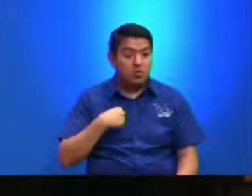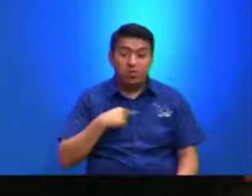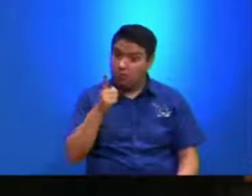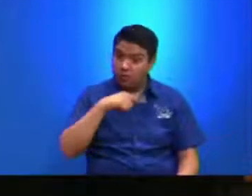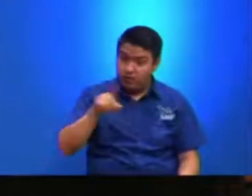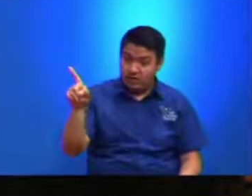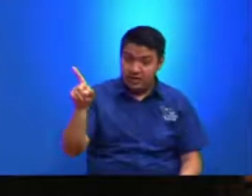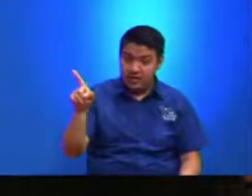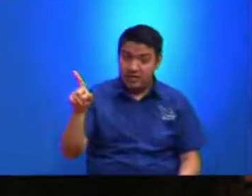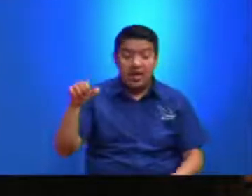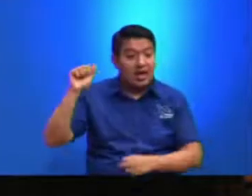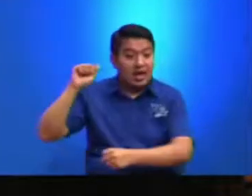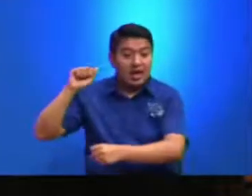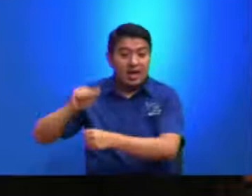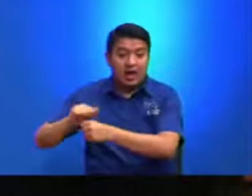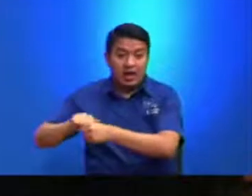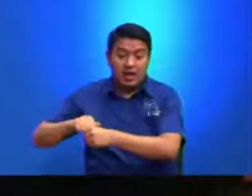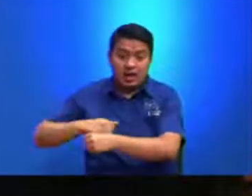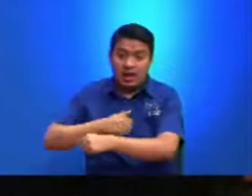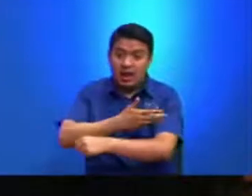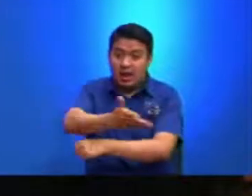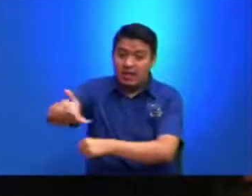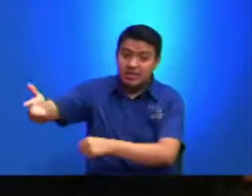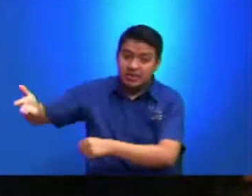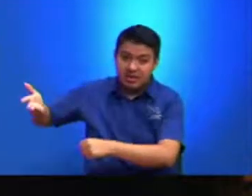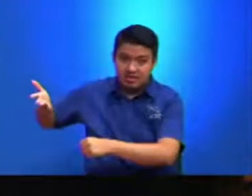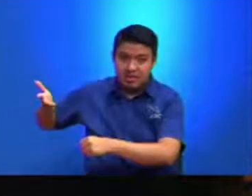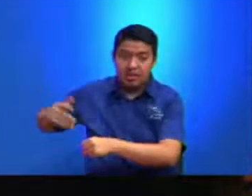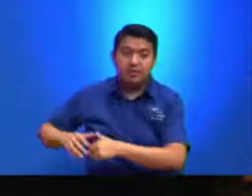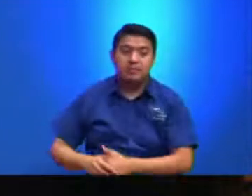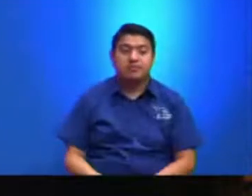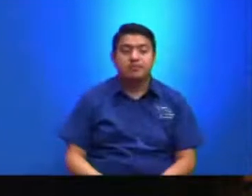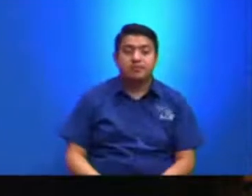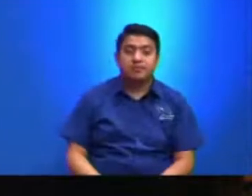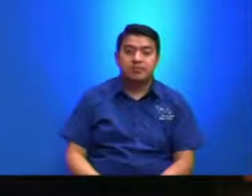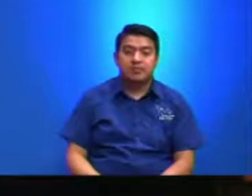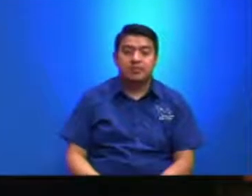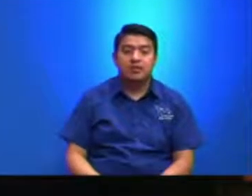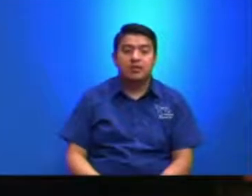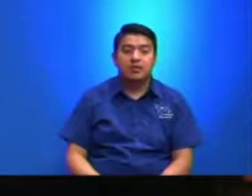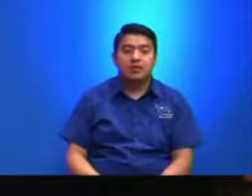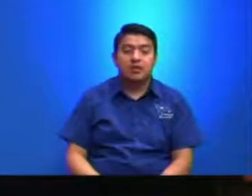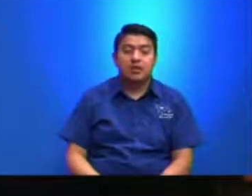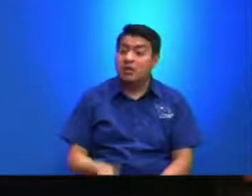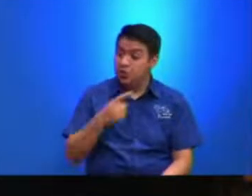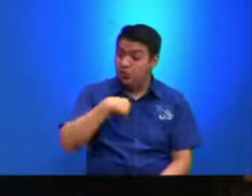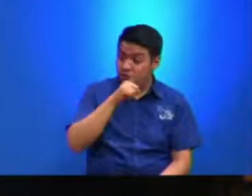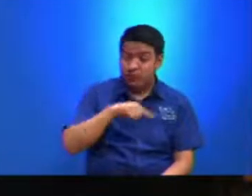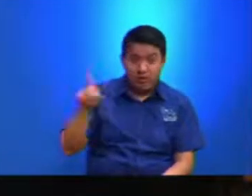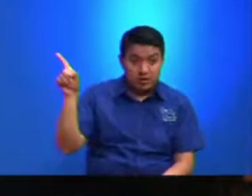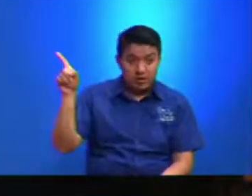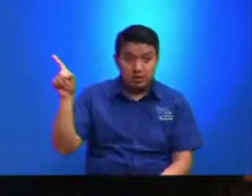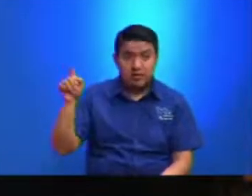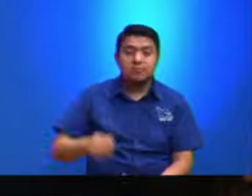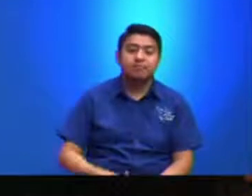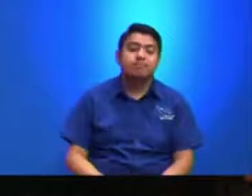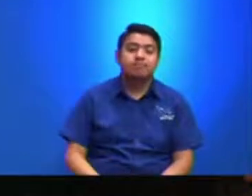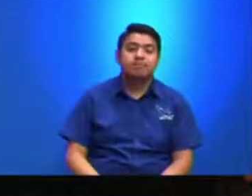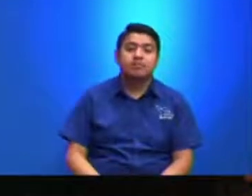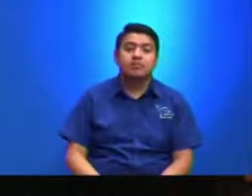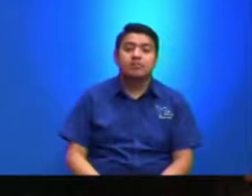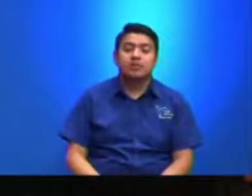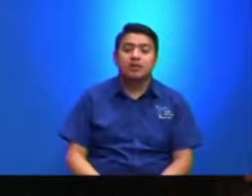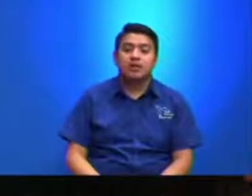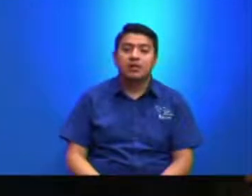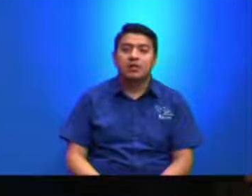hacía los tacuches a los presidentes y a no sé quién y a la gente muy importante. Y por cierto, se lo hizo a un pastor